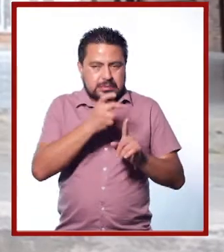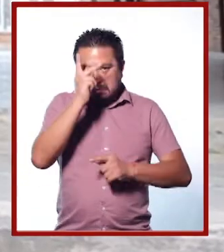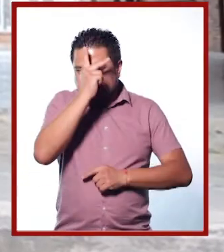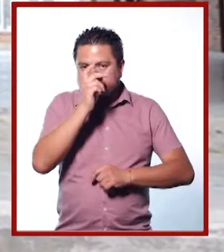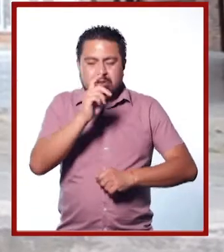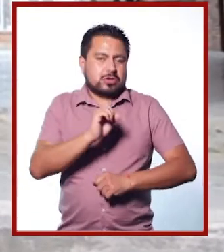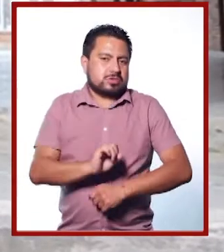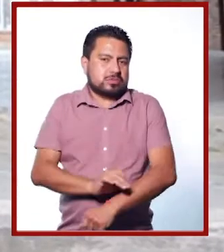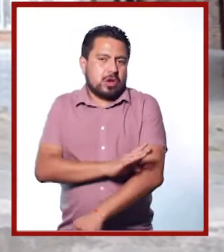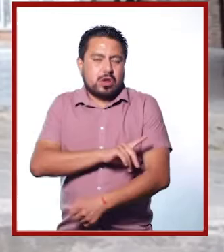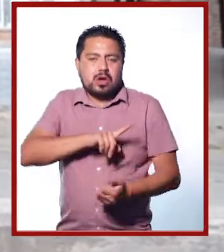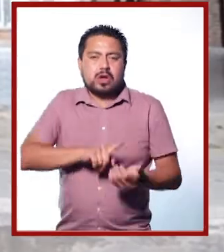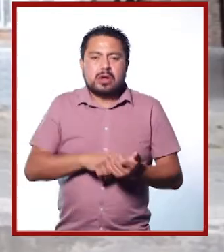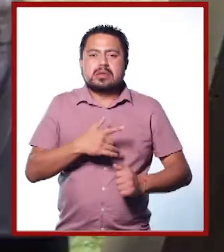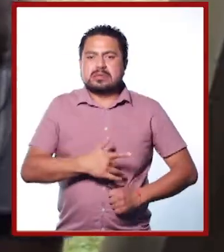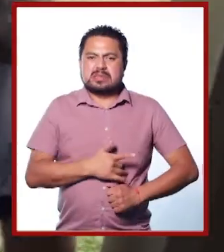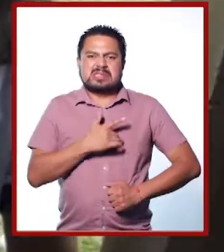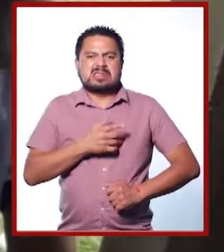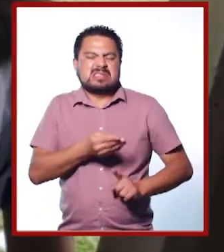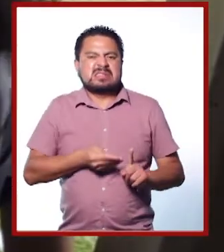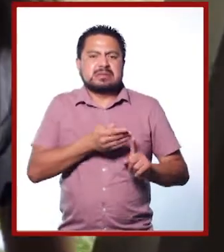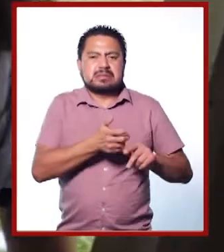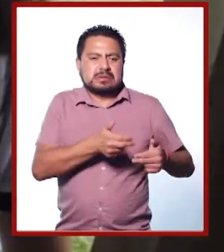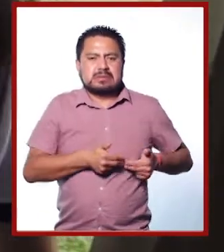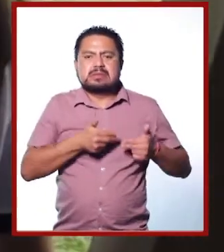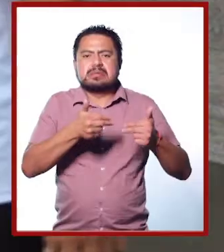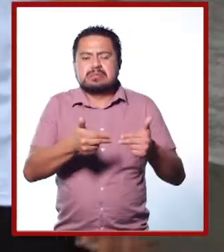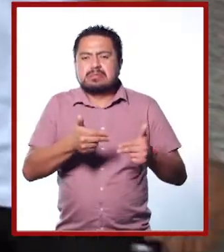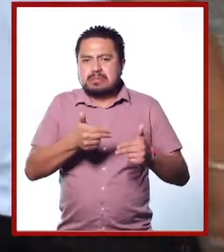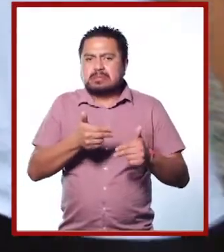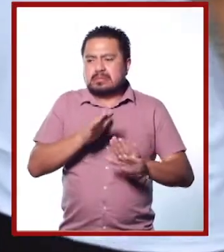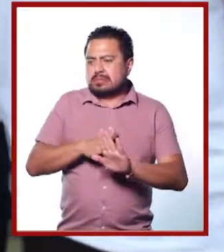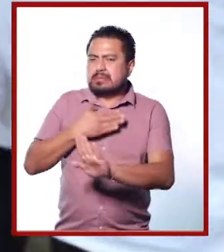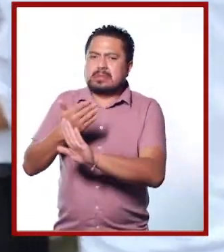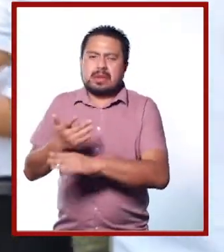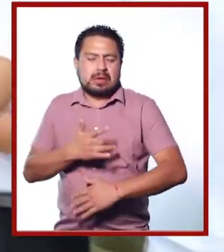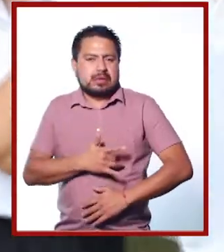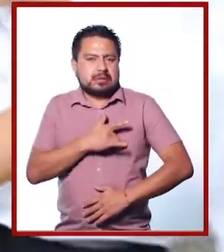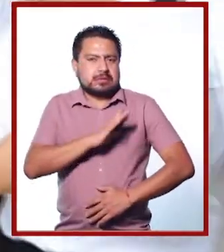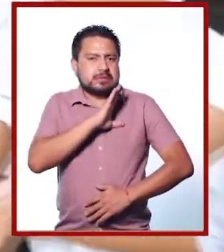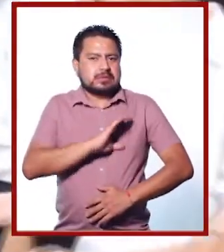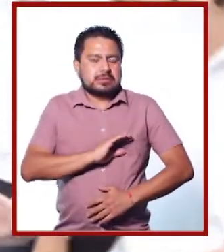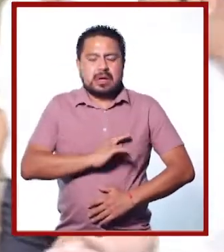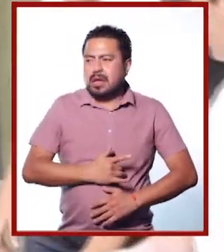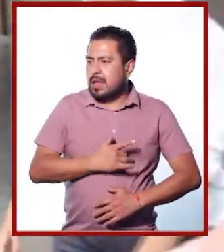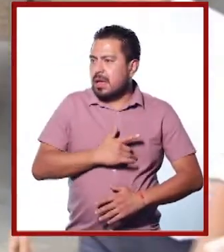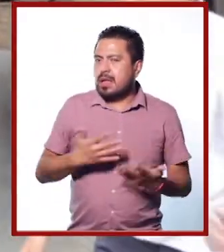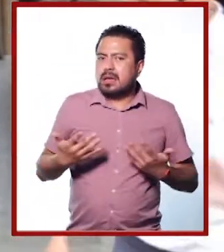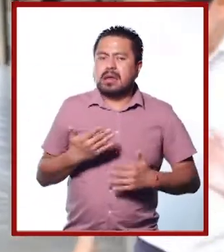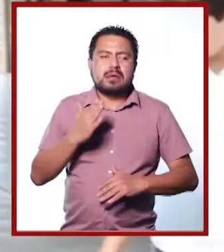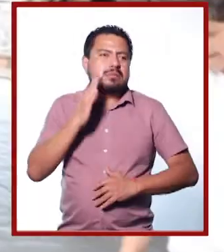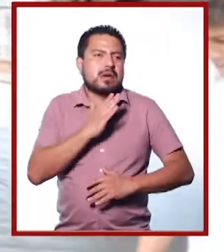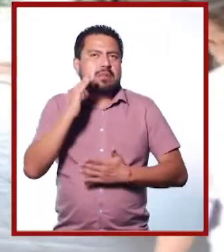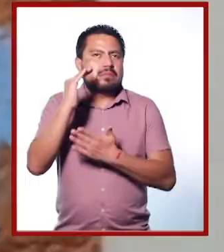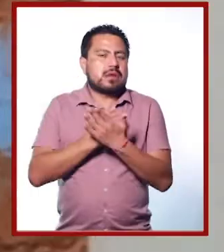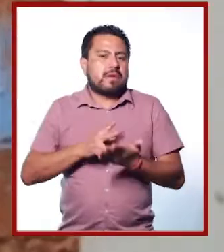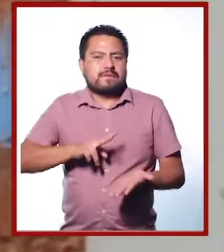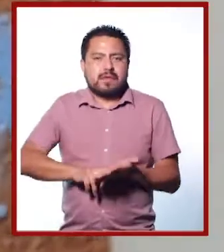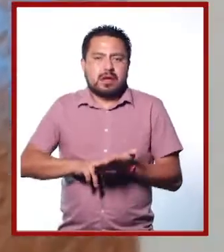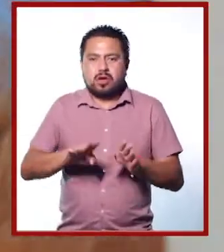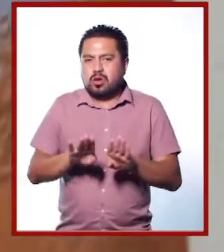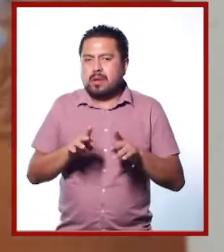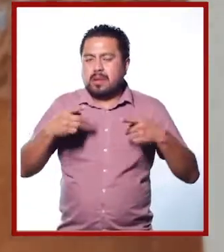violencia psicoemocional, que tiene la intención de generar un daño en tu autoestima o hacerte sentir mal o menos valiosa